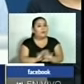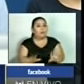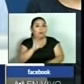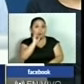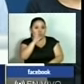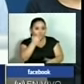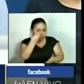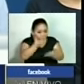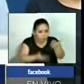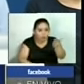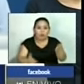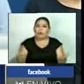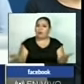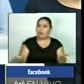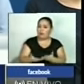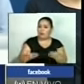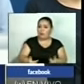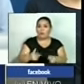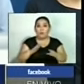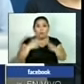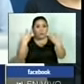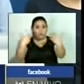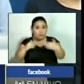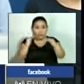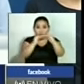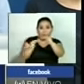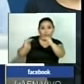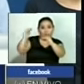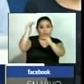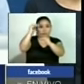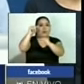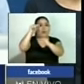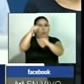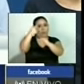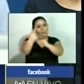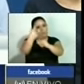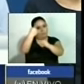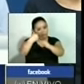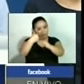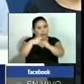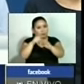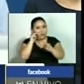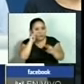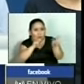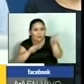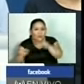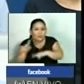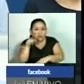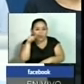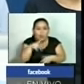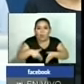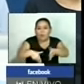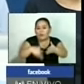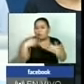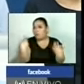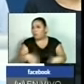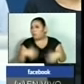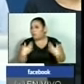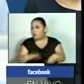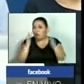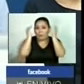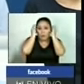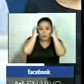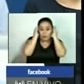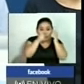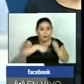cosas tal como deben de ser, tal como la sala lo ha pedido. Lo que se está viendo en la calle es preocupante. La gente